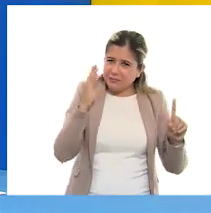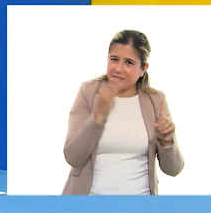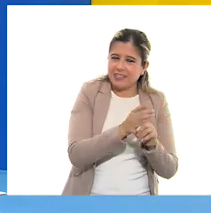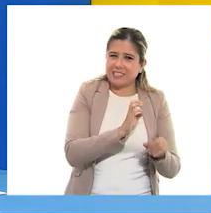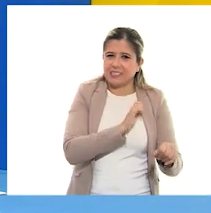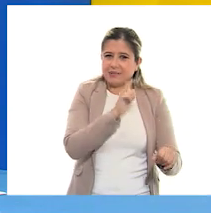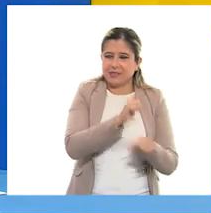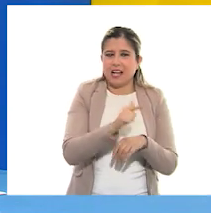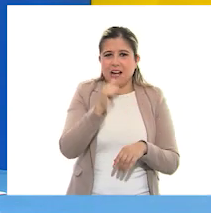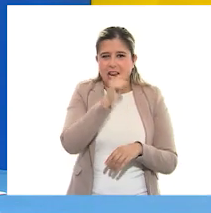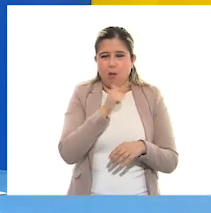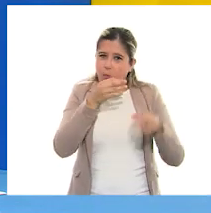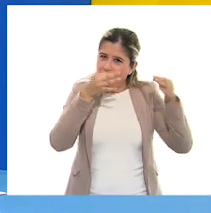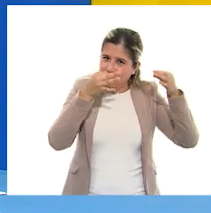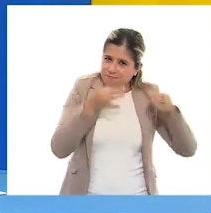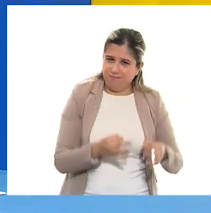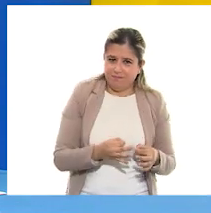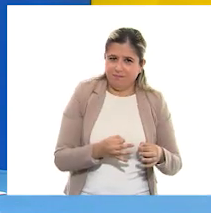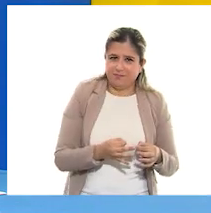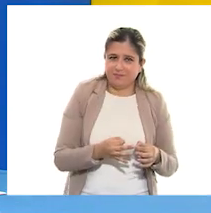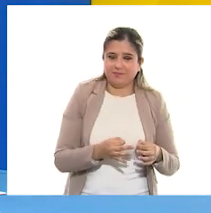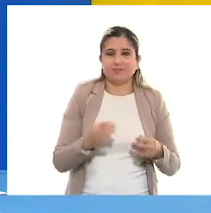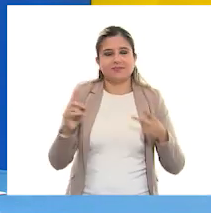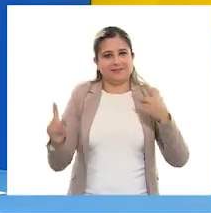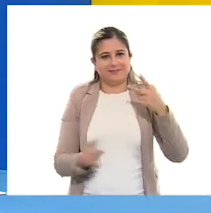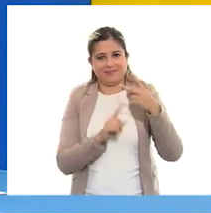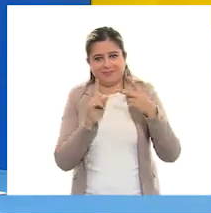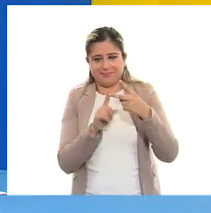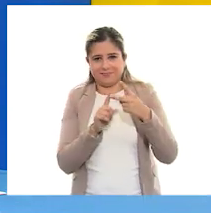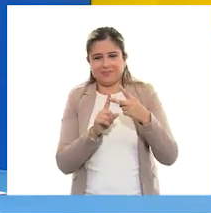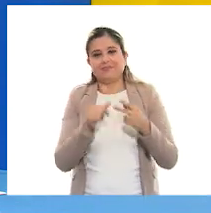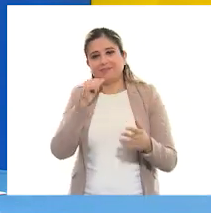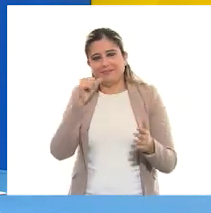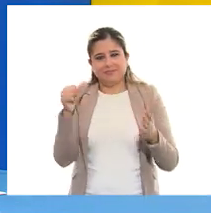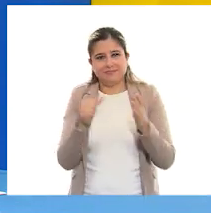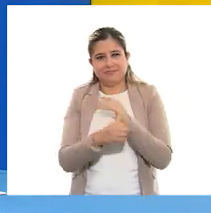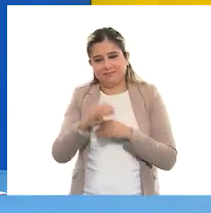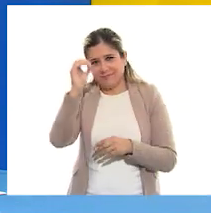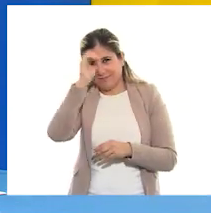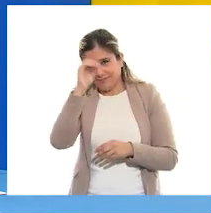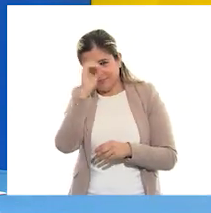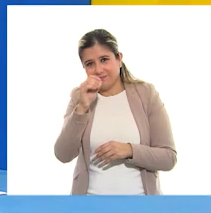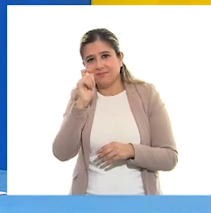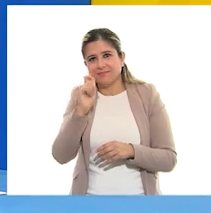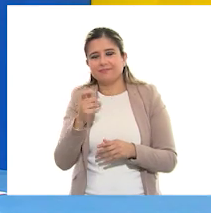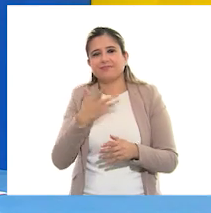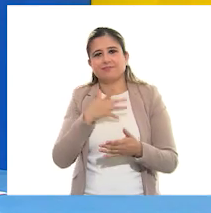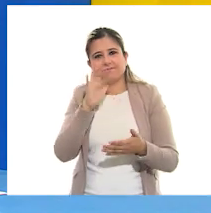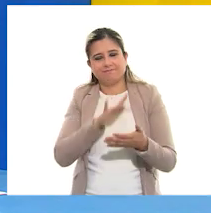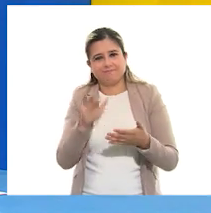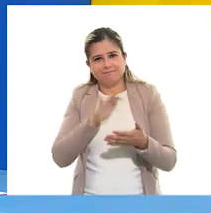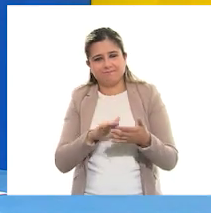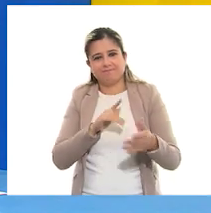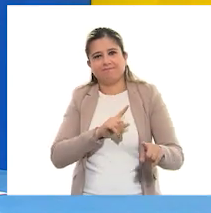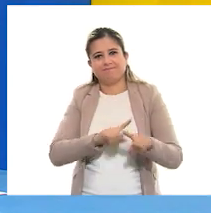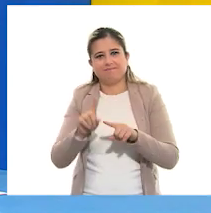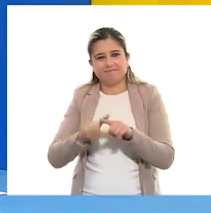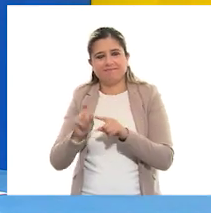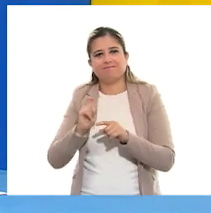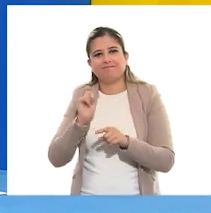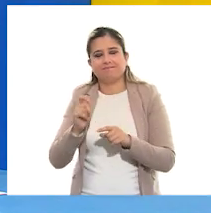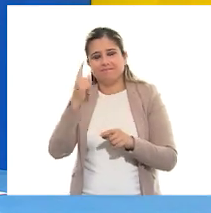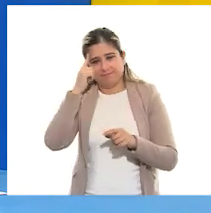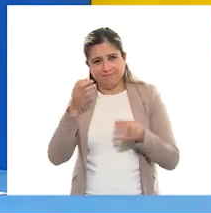y lenguaje formal. Número 2. Las cartas de opinión son textos epistolares de